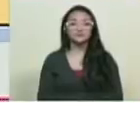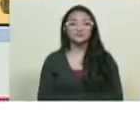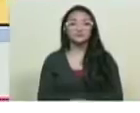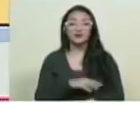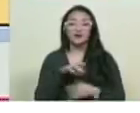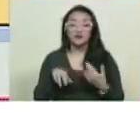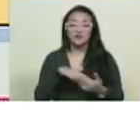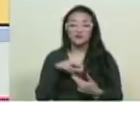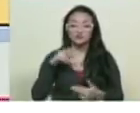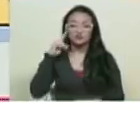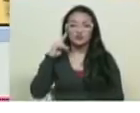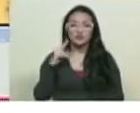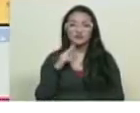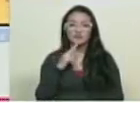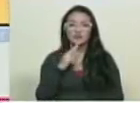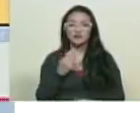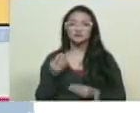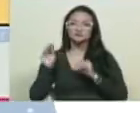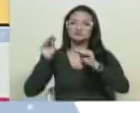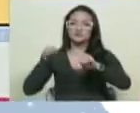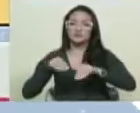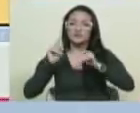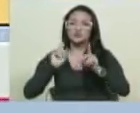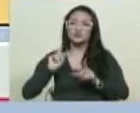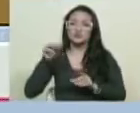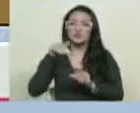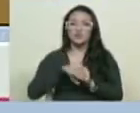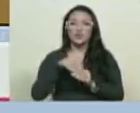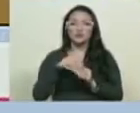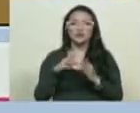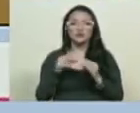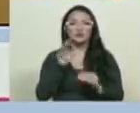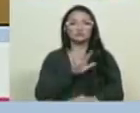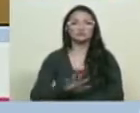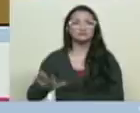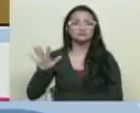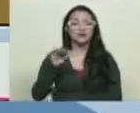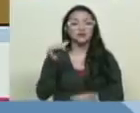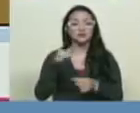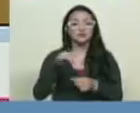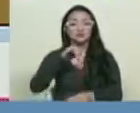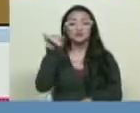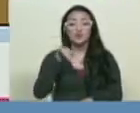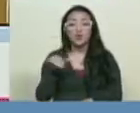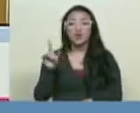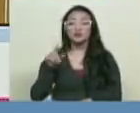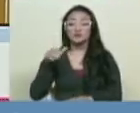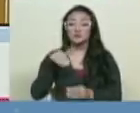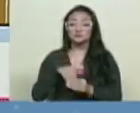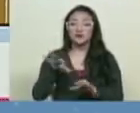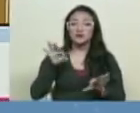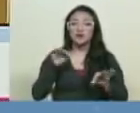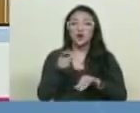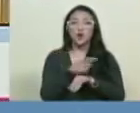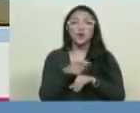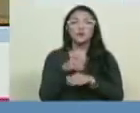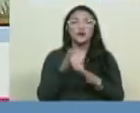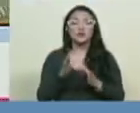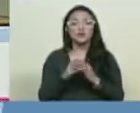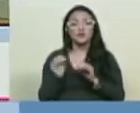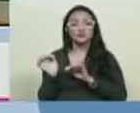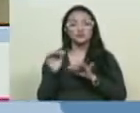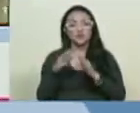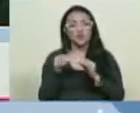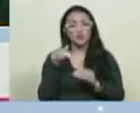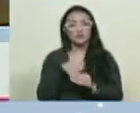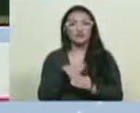revolución bolivariana, nosotros hacemos un llamado a votar a todos los venezolanos y venezolanas. En el Zulia se elige gobernador también. Que vayan a votar también en el Zulia